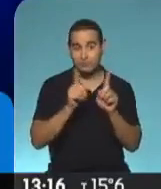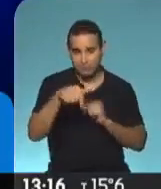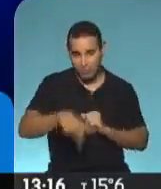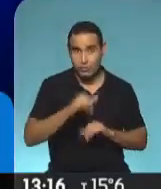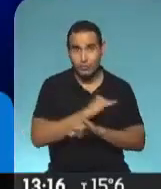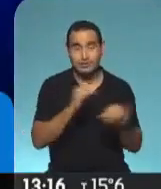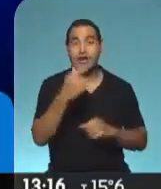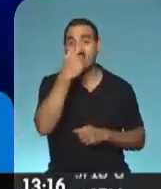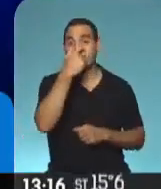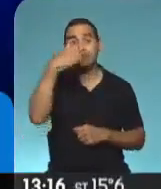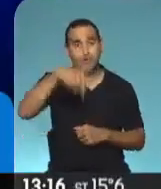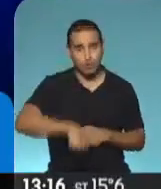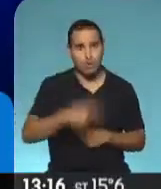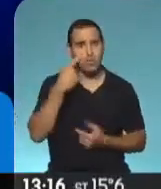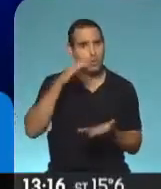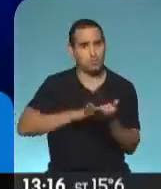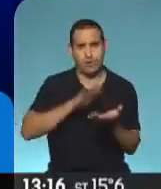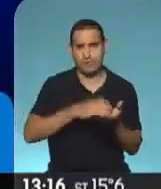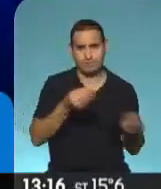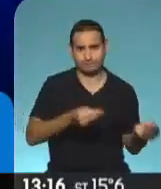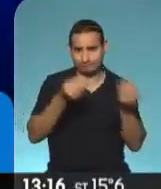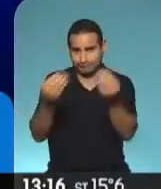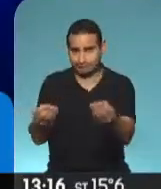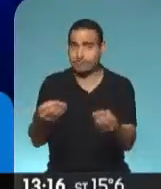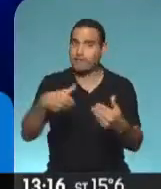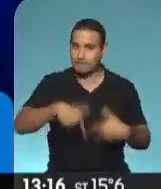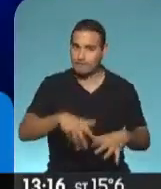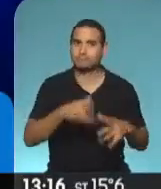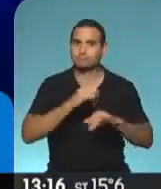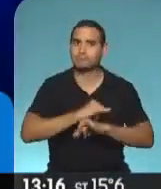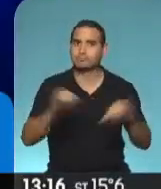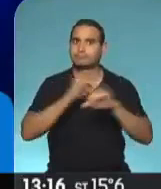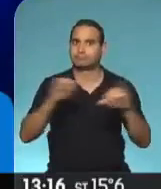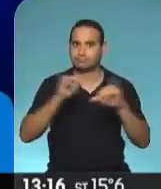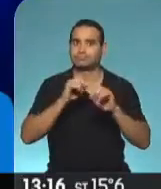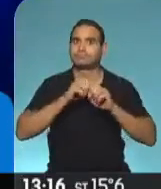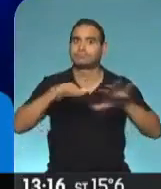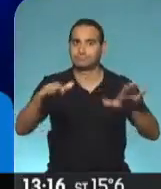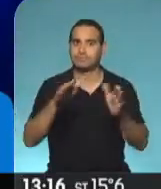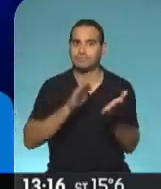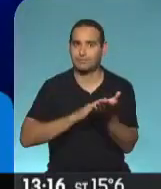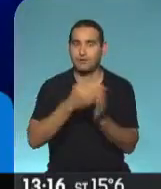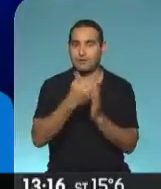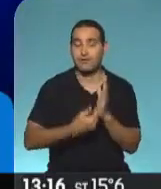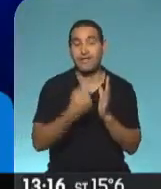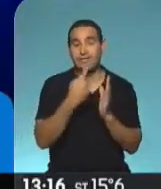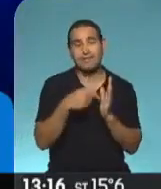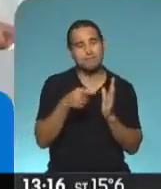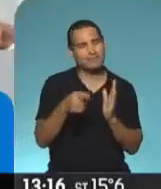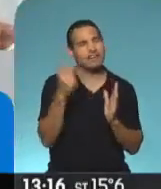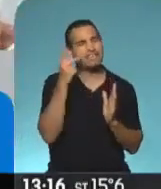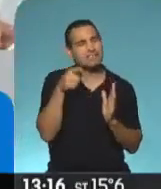contábamos que Cristina Camaño hoy presentó las pruebas materiales. Claro. Bueno, ya van a empezar a difundirse más estas fichas, pero en algunas decía, podemos inferir que es